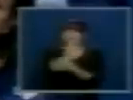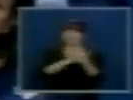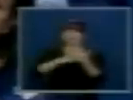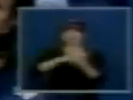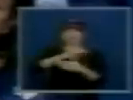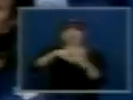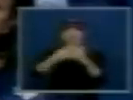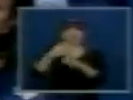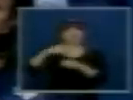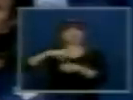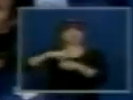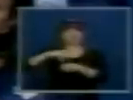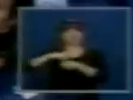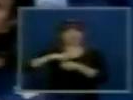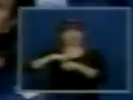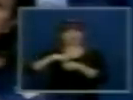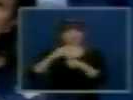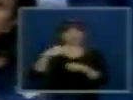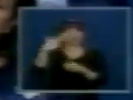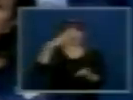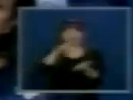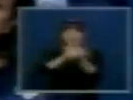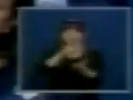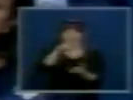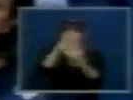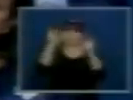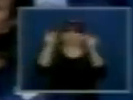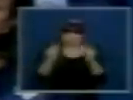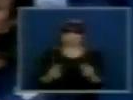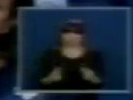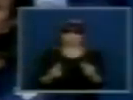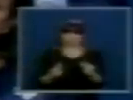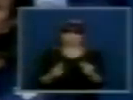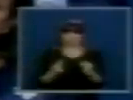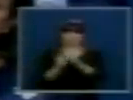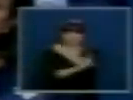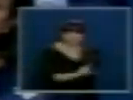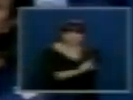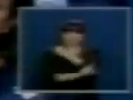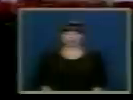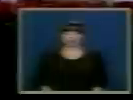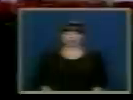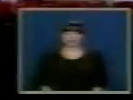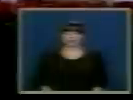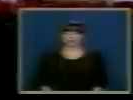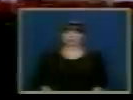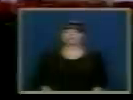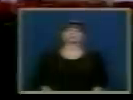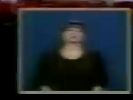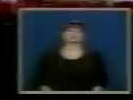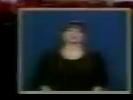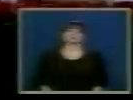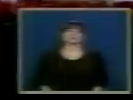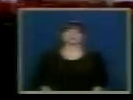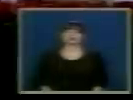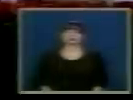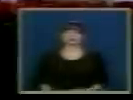los diputados cuando aprueben el presupuesto de la República. Compatriotas,